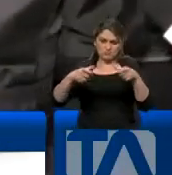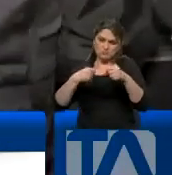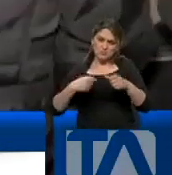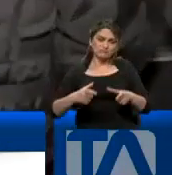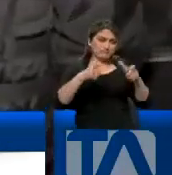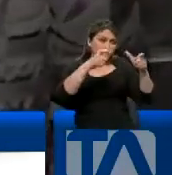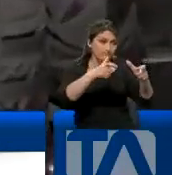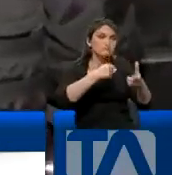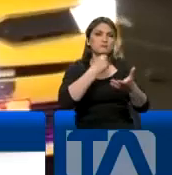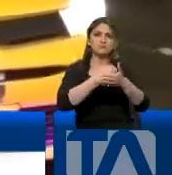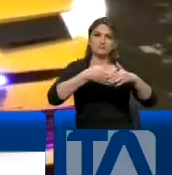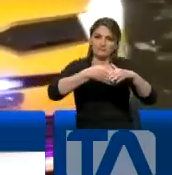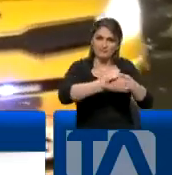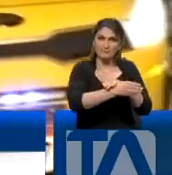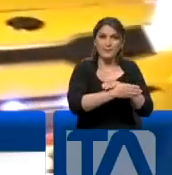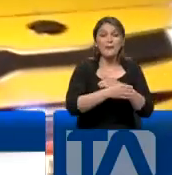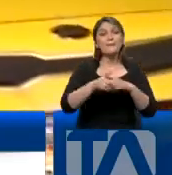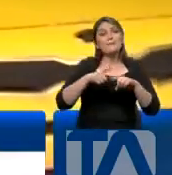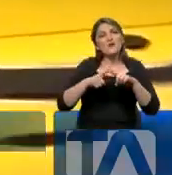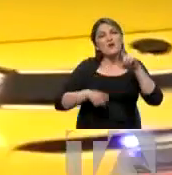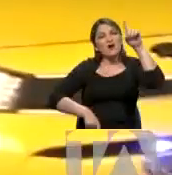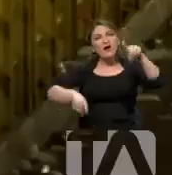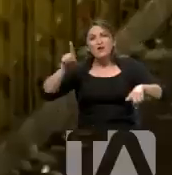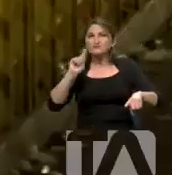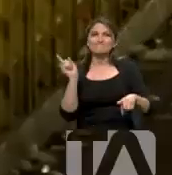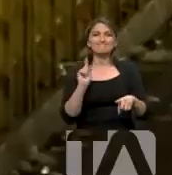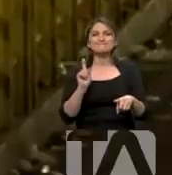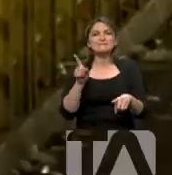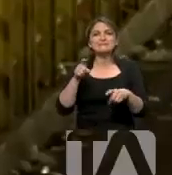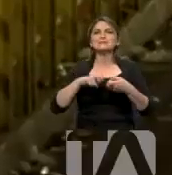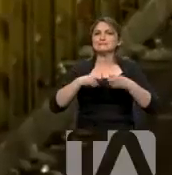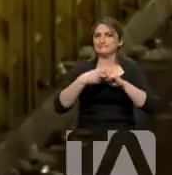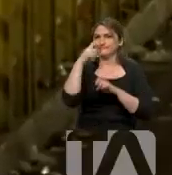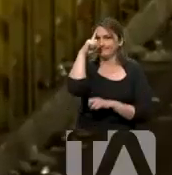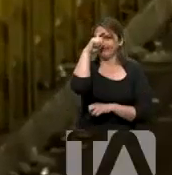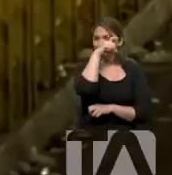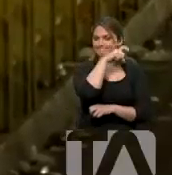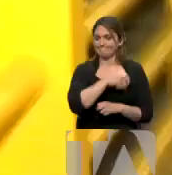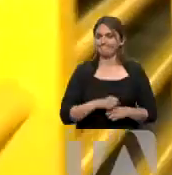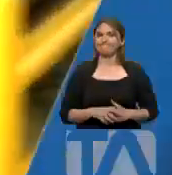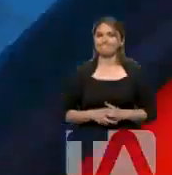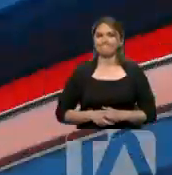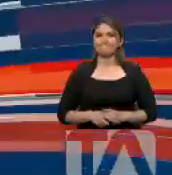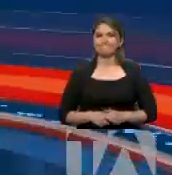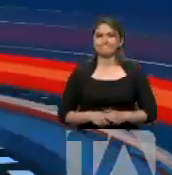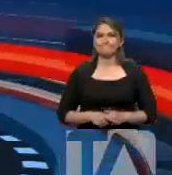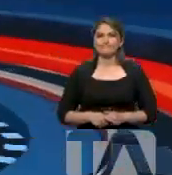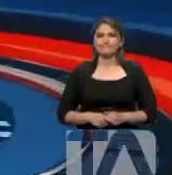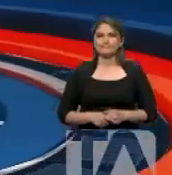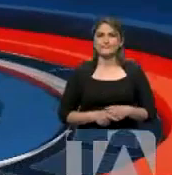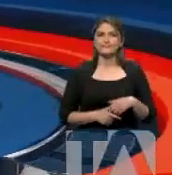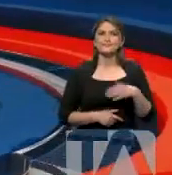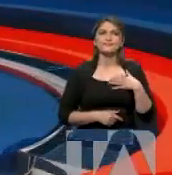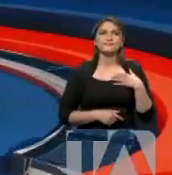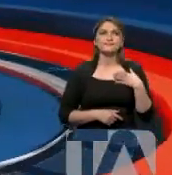también será una dificultad para los migrantes. En Quito, Andrea Samaniego, 24 horas.